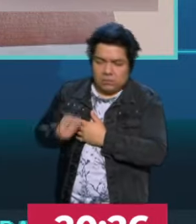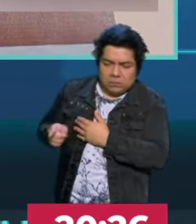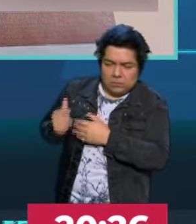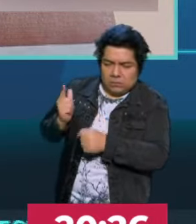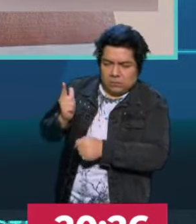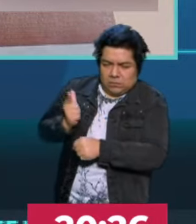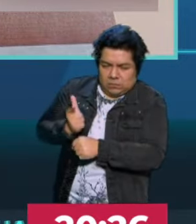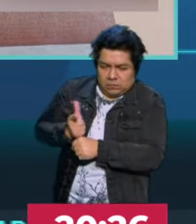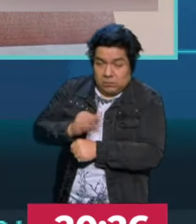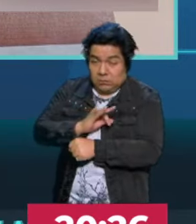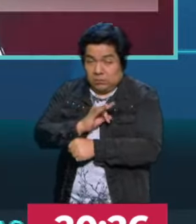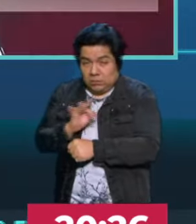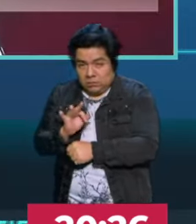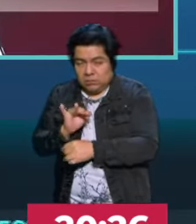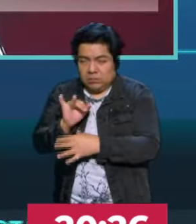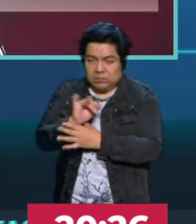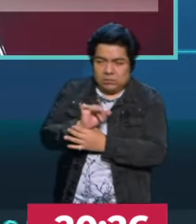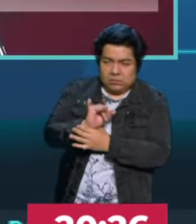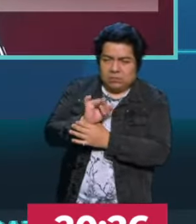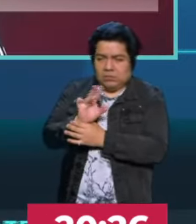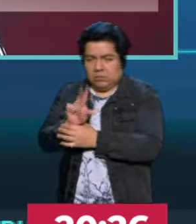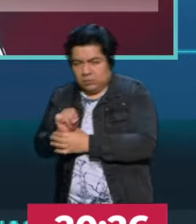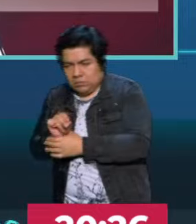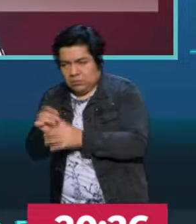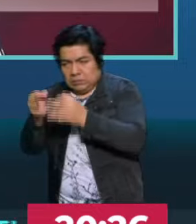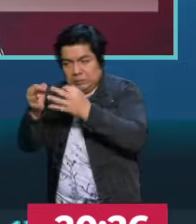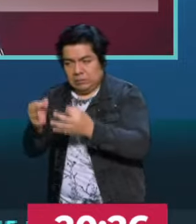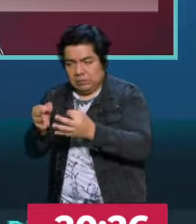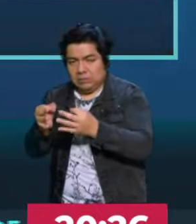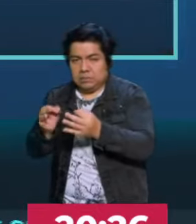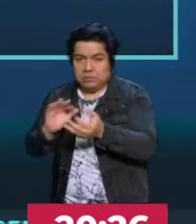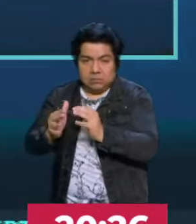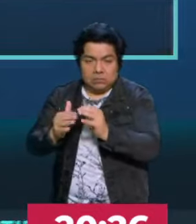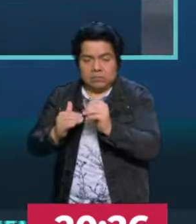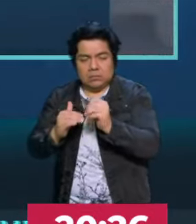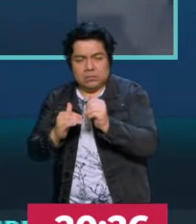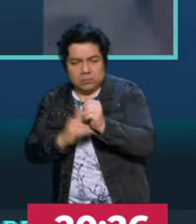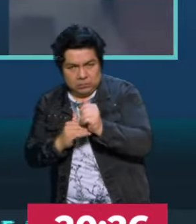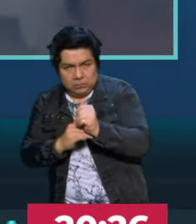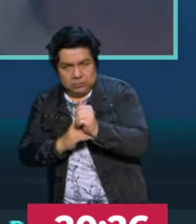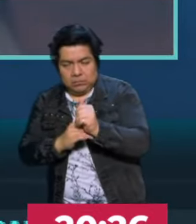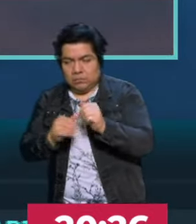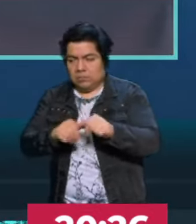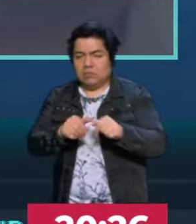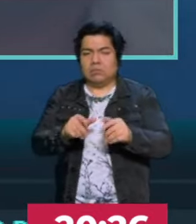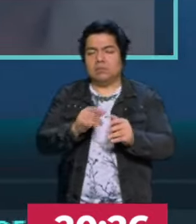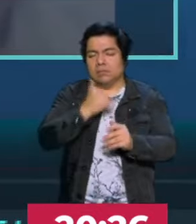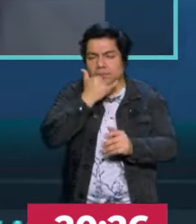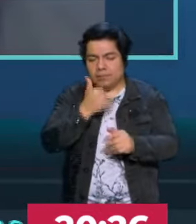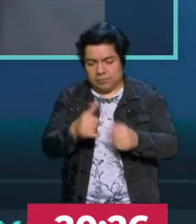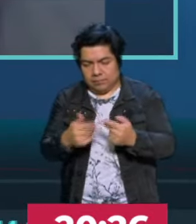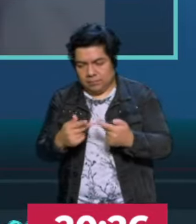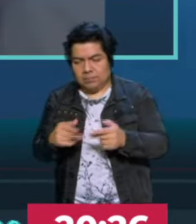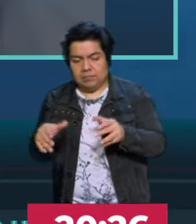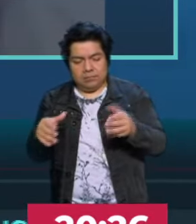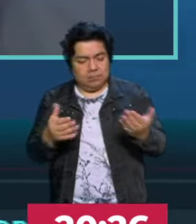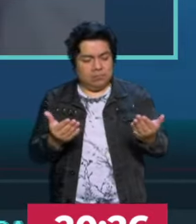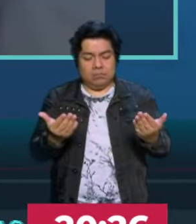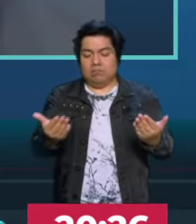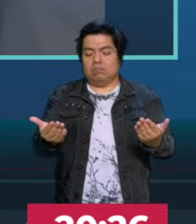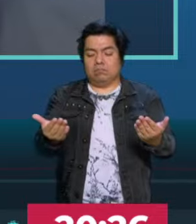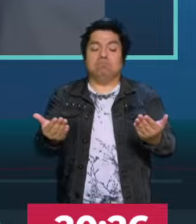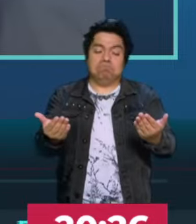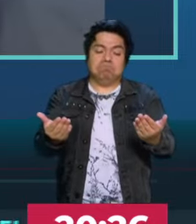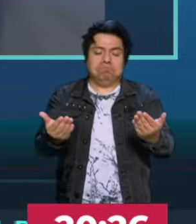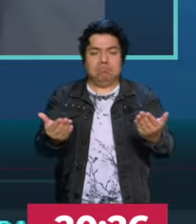identificando si tiene un origen legal y si lo que se comercializa, cuadra con esas cifras. Y